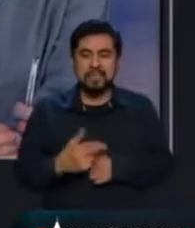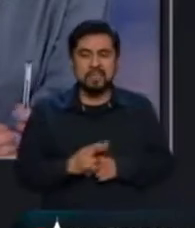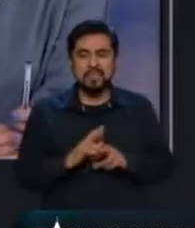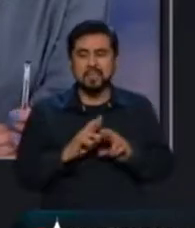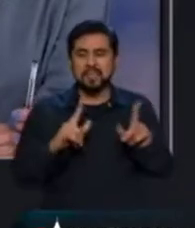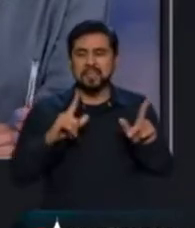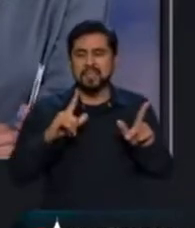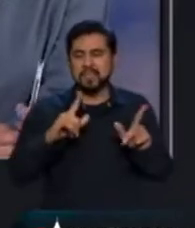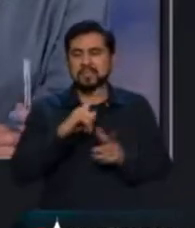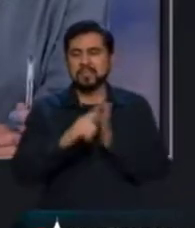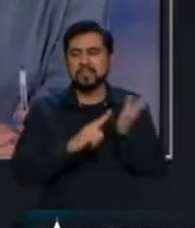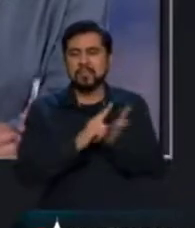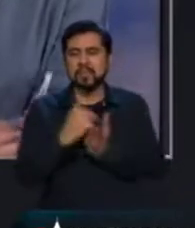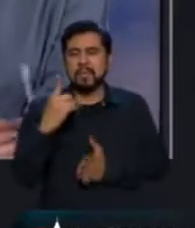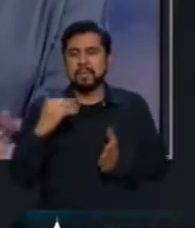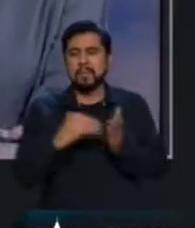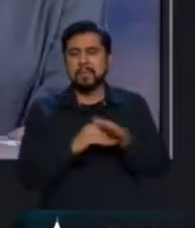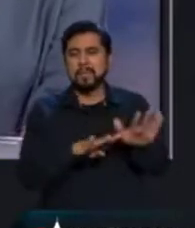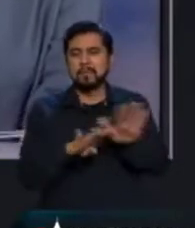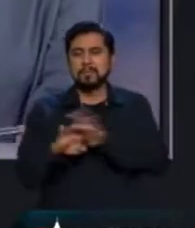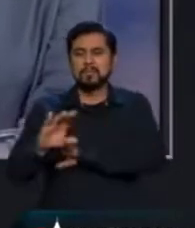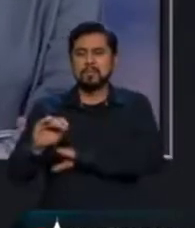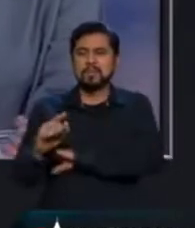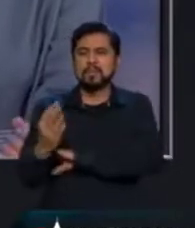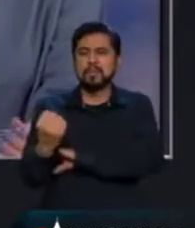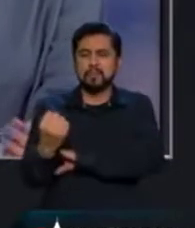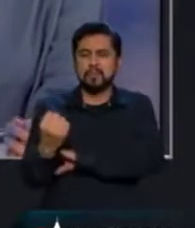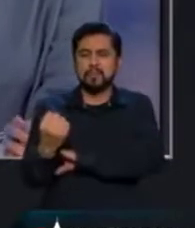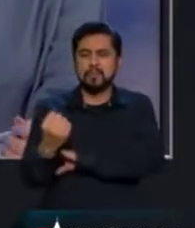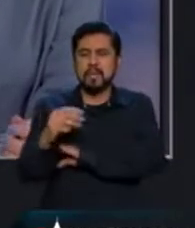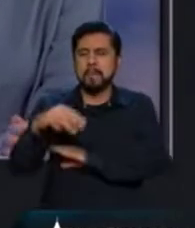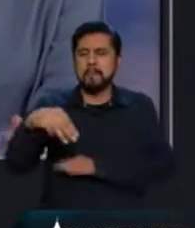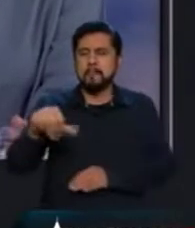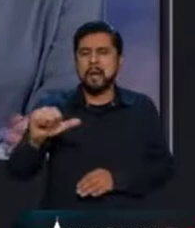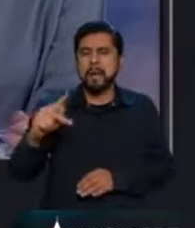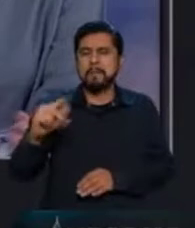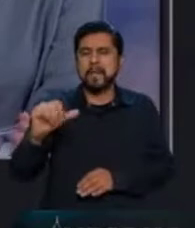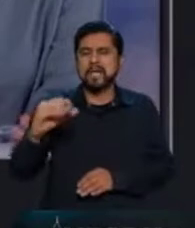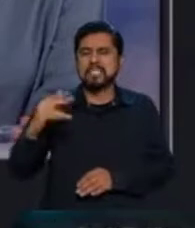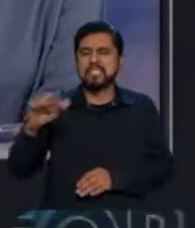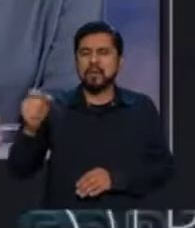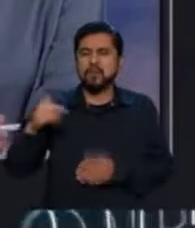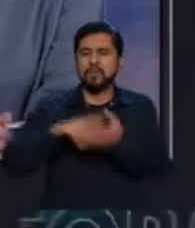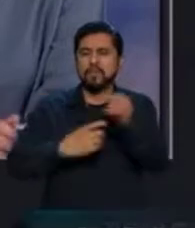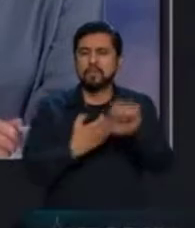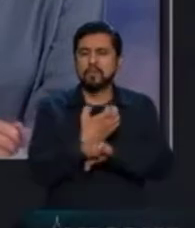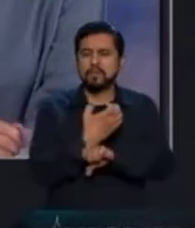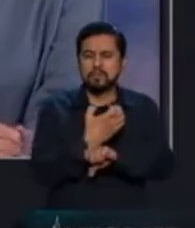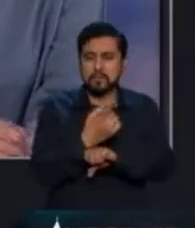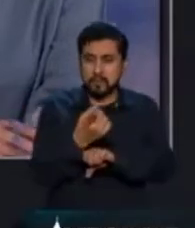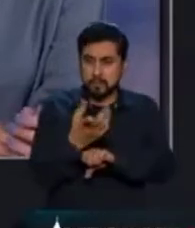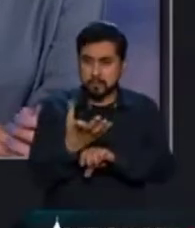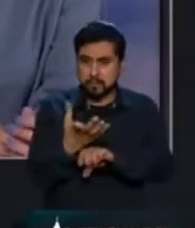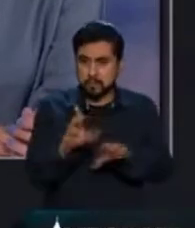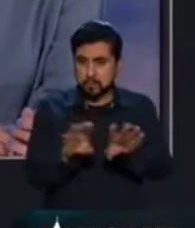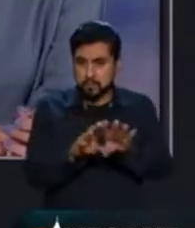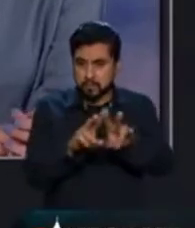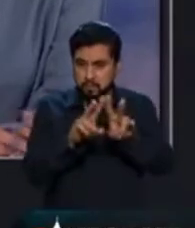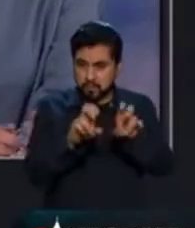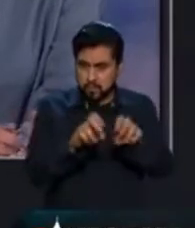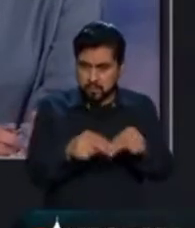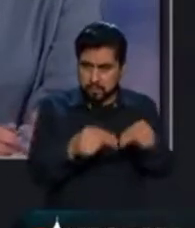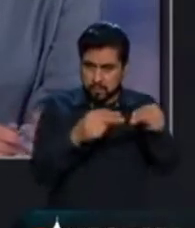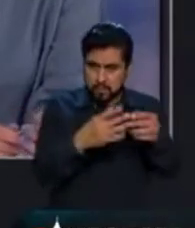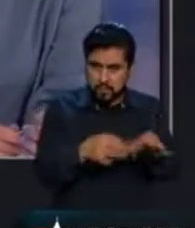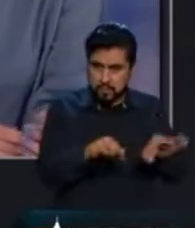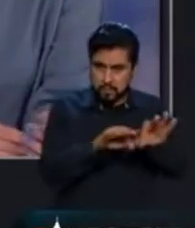desde 1999. Francisco, el mapacheo en estos estados no va a ser entonces un asunto contundente a la hora